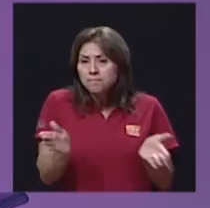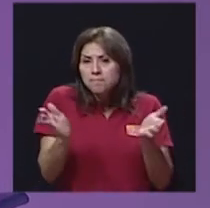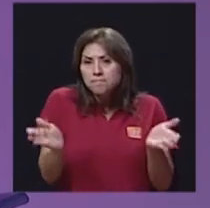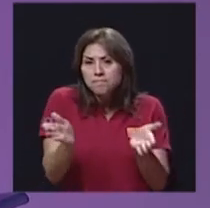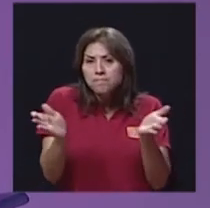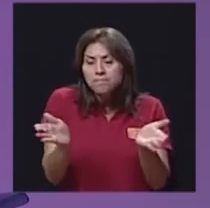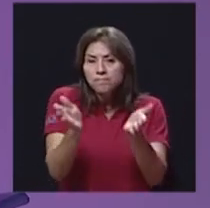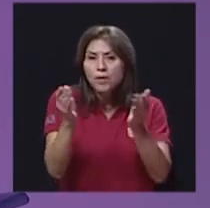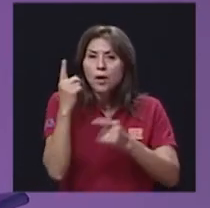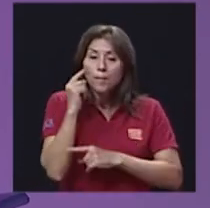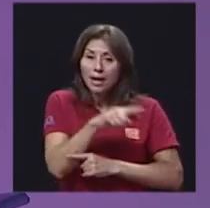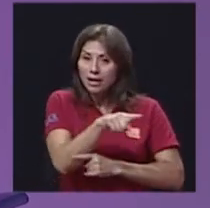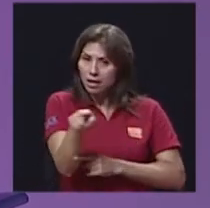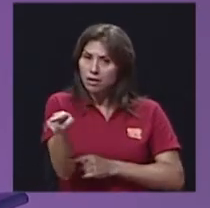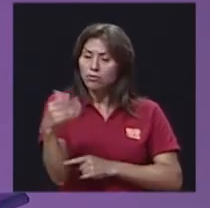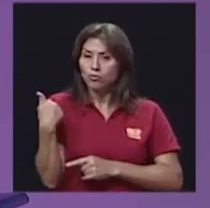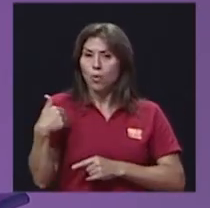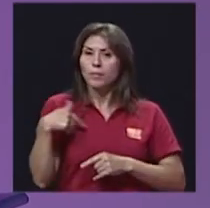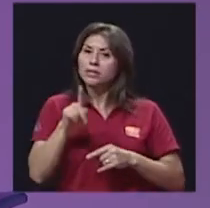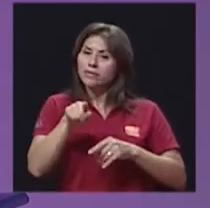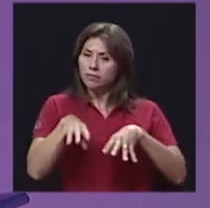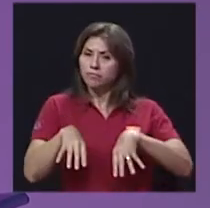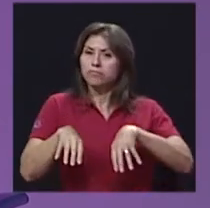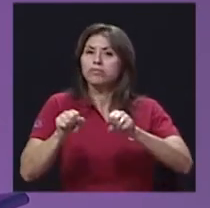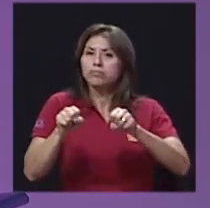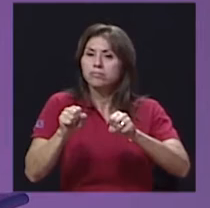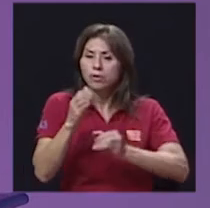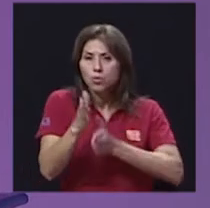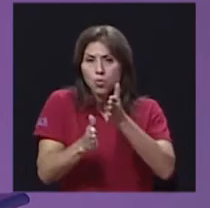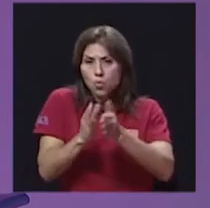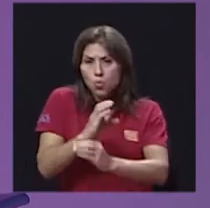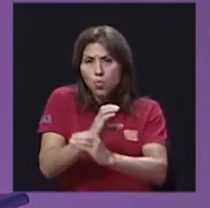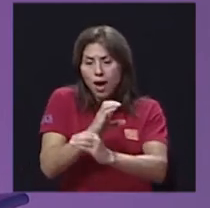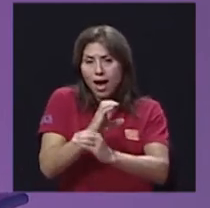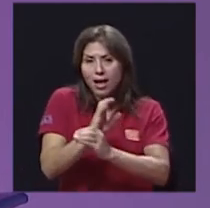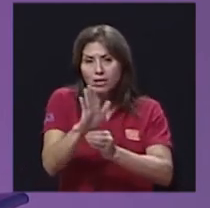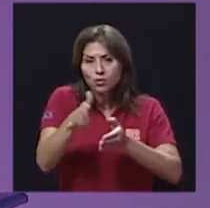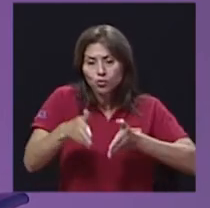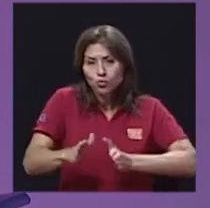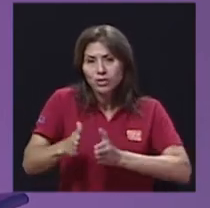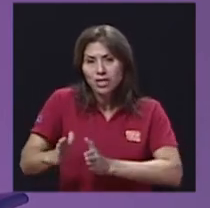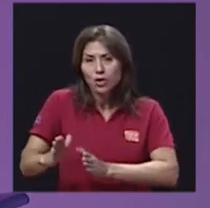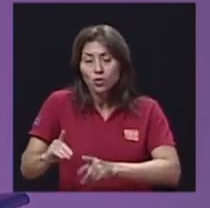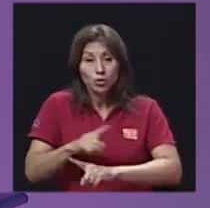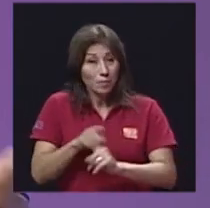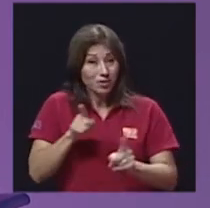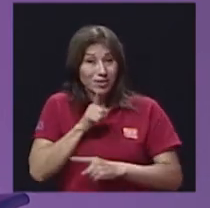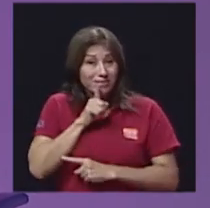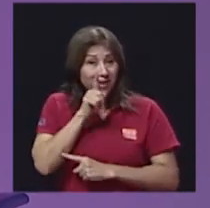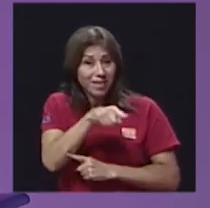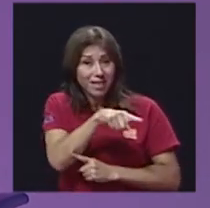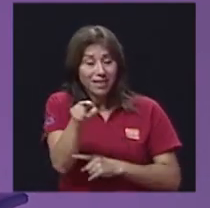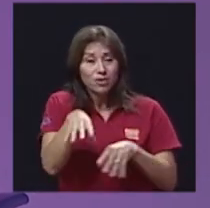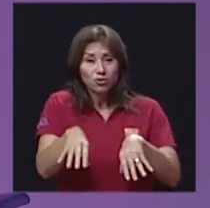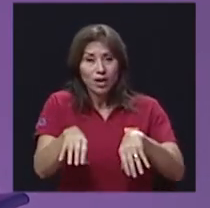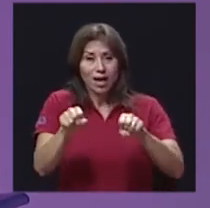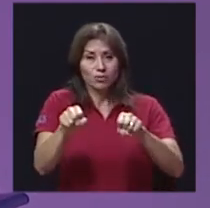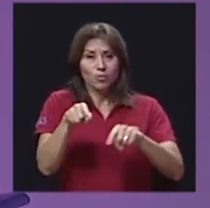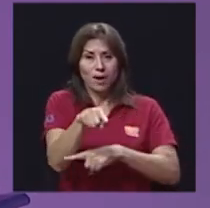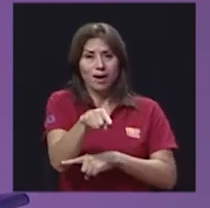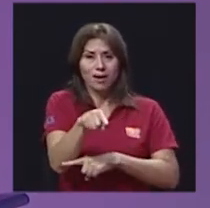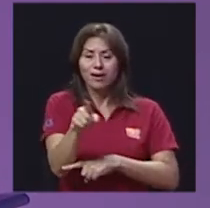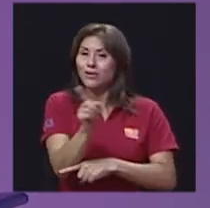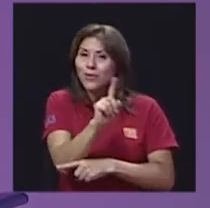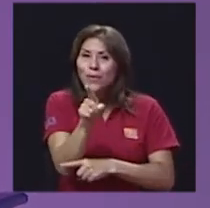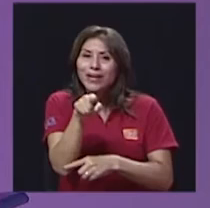la guardia crianza de sus hijos, pero no con el propósito de que la asuman en realidad, sino con el propósito de quitarle la pensión